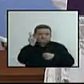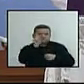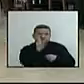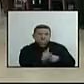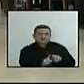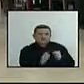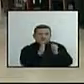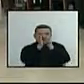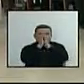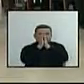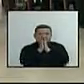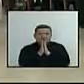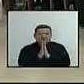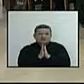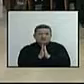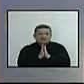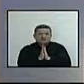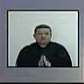los siglos.